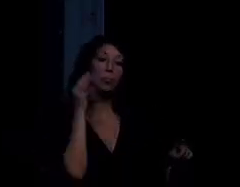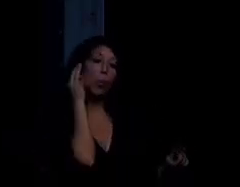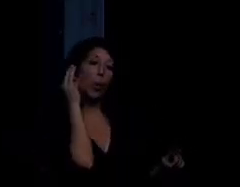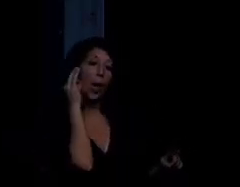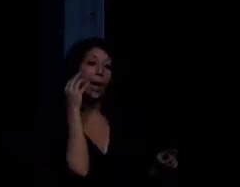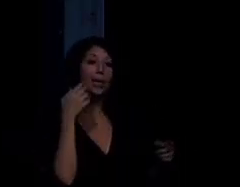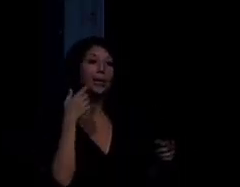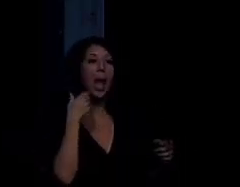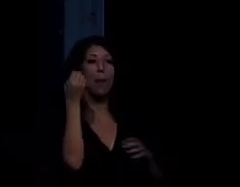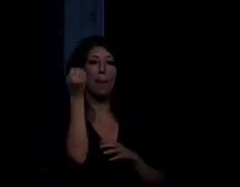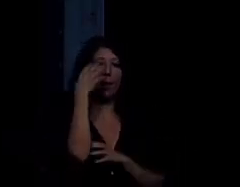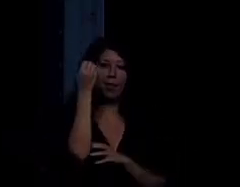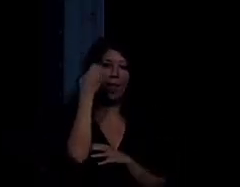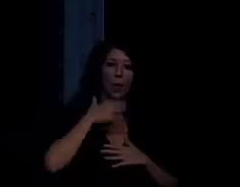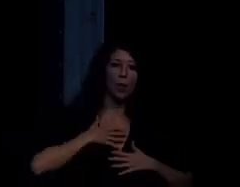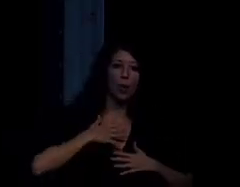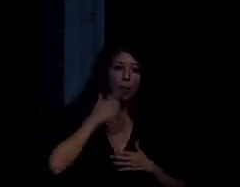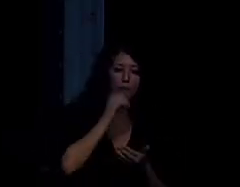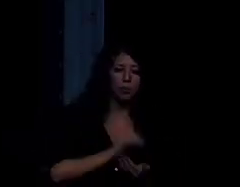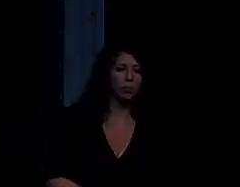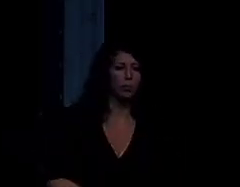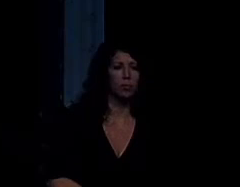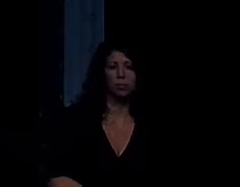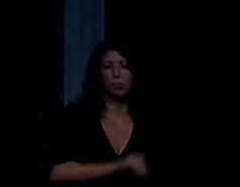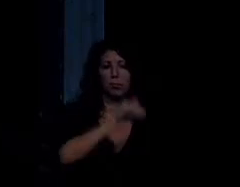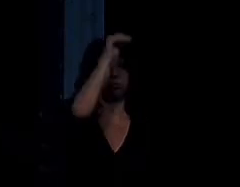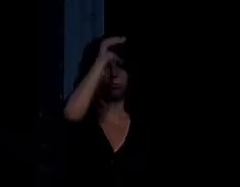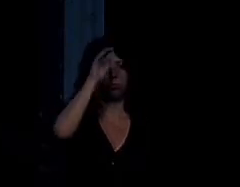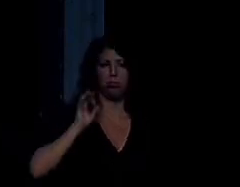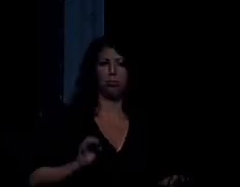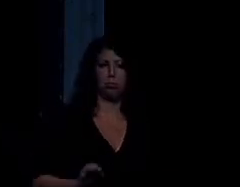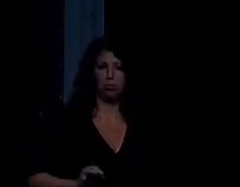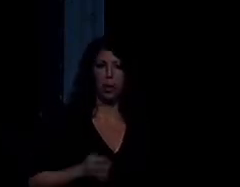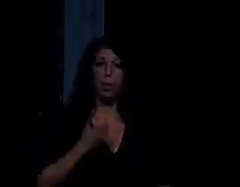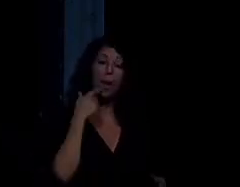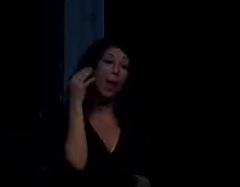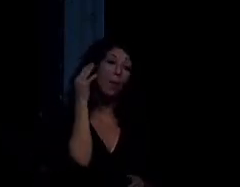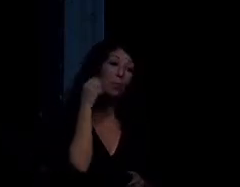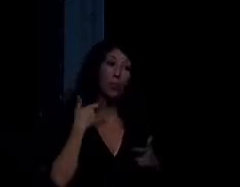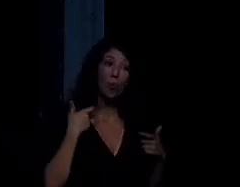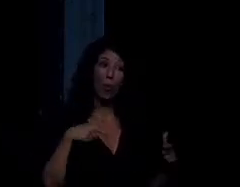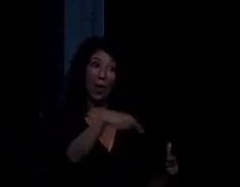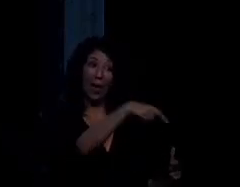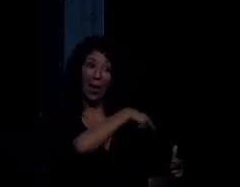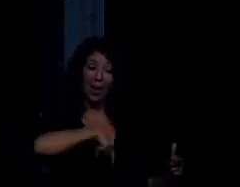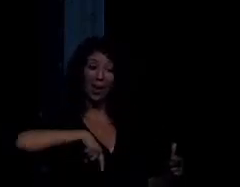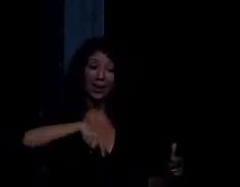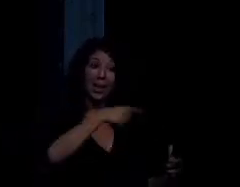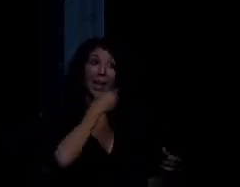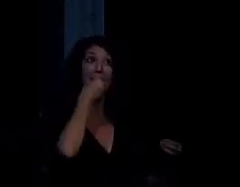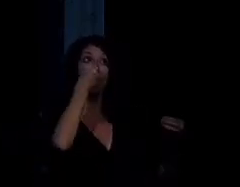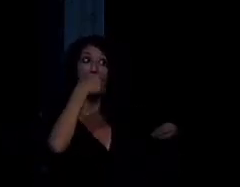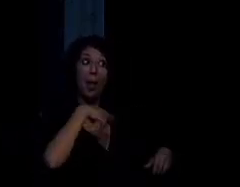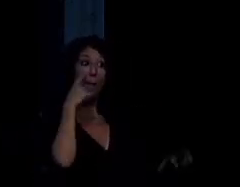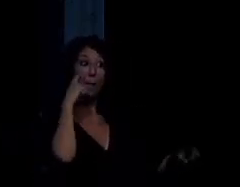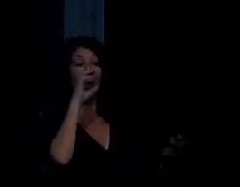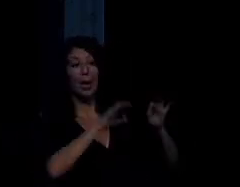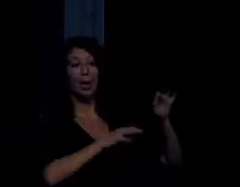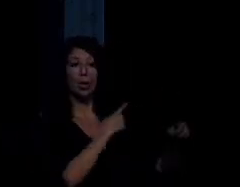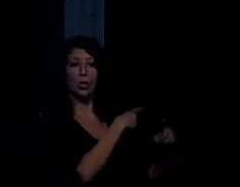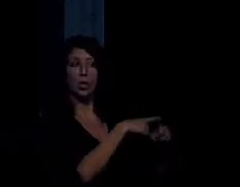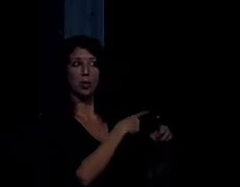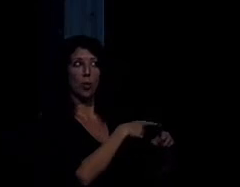mujeres tenemos este aprendizaje corporal desde que somos muy pequeñas, ¿no? Y para las mujeres, incorporar las representaciones del peligro